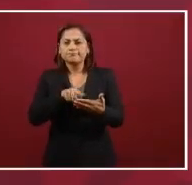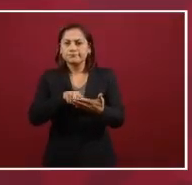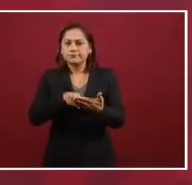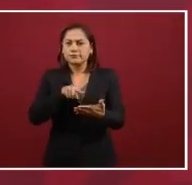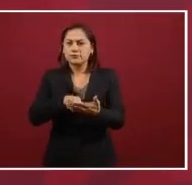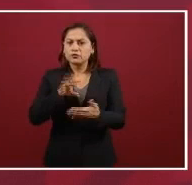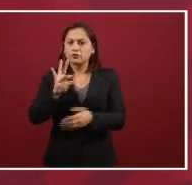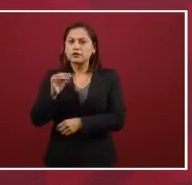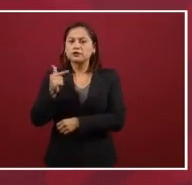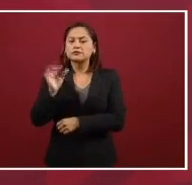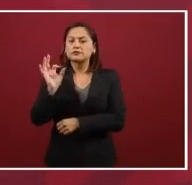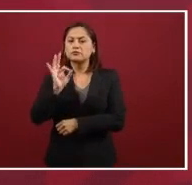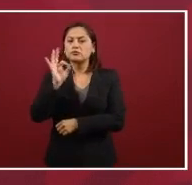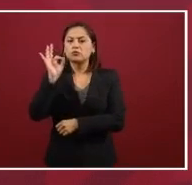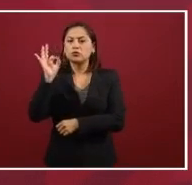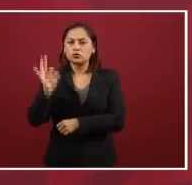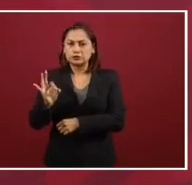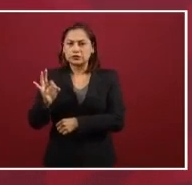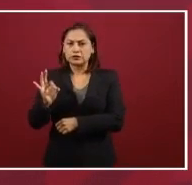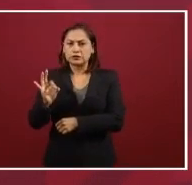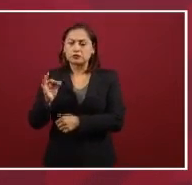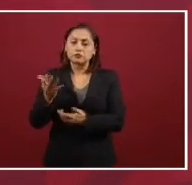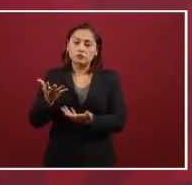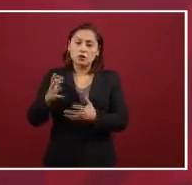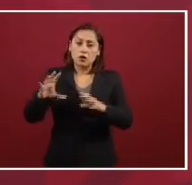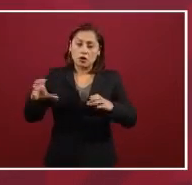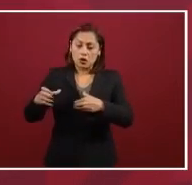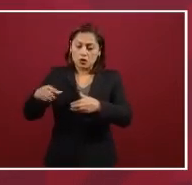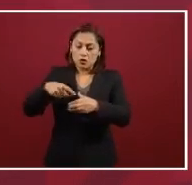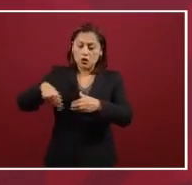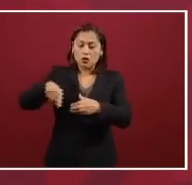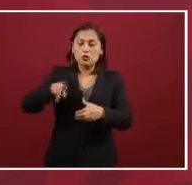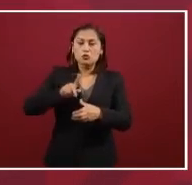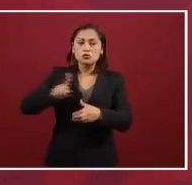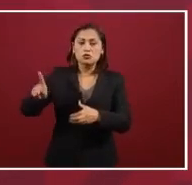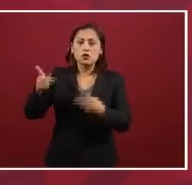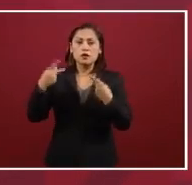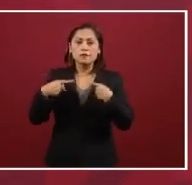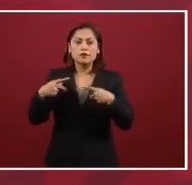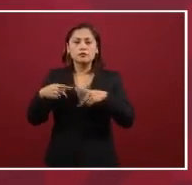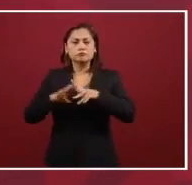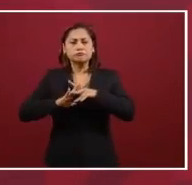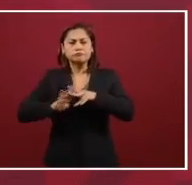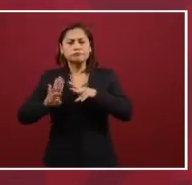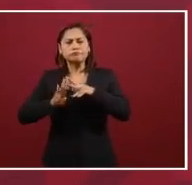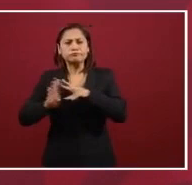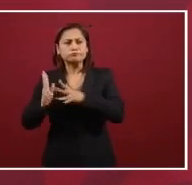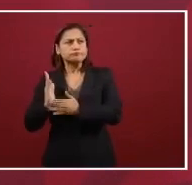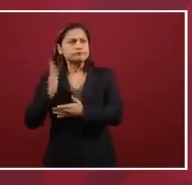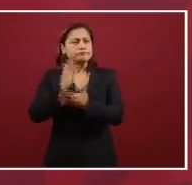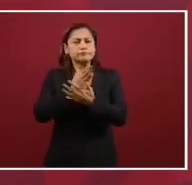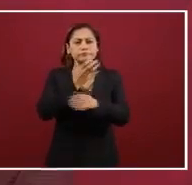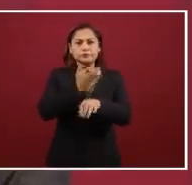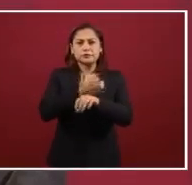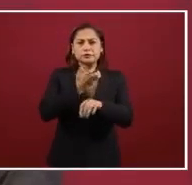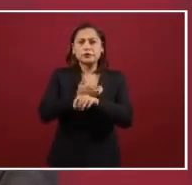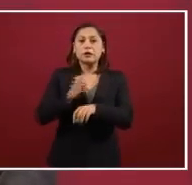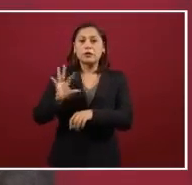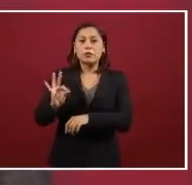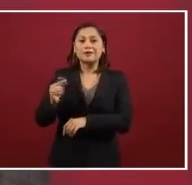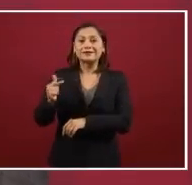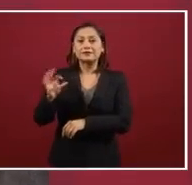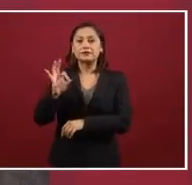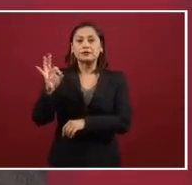del total de personas que están migrando a través de México hacia Estados Unidos. Es el país que